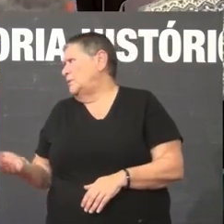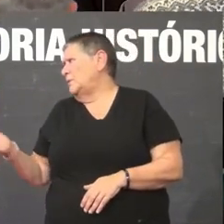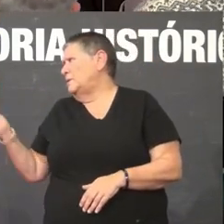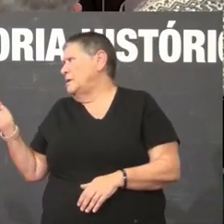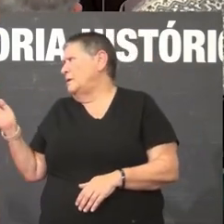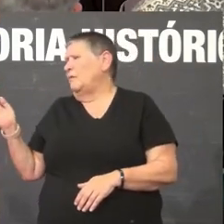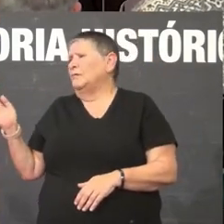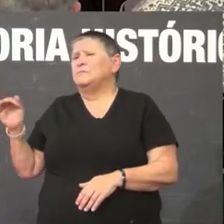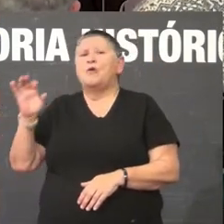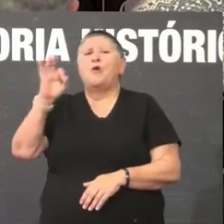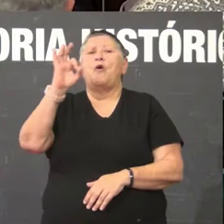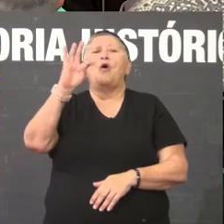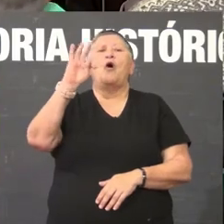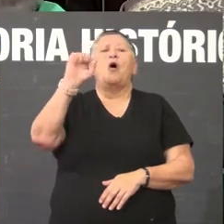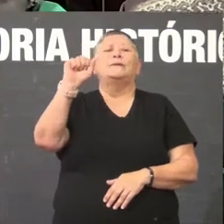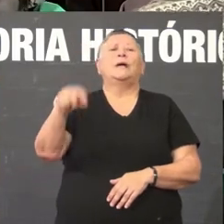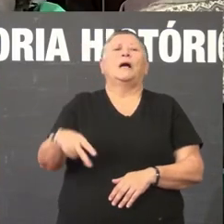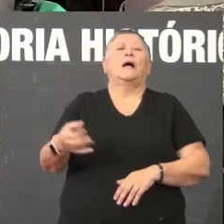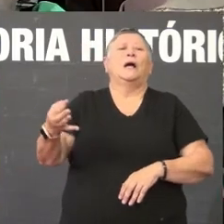E a OTAN. Disculpad,